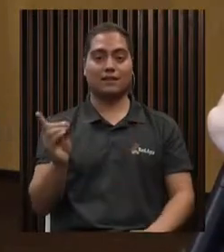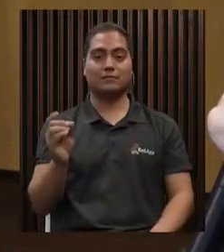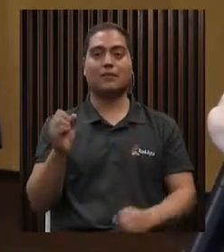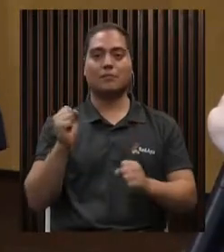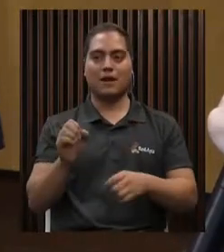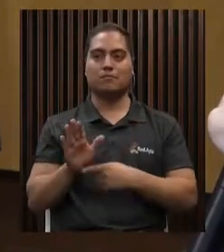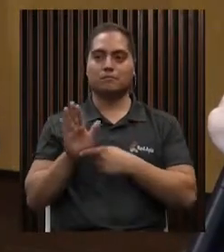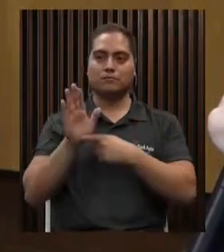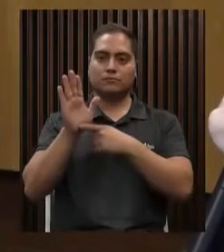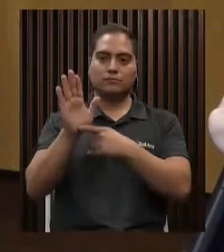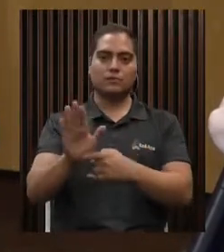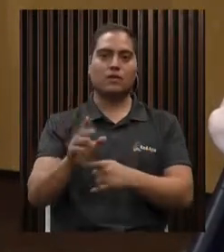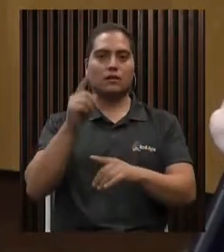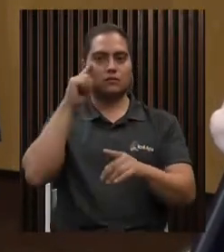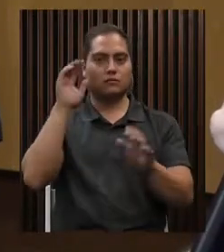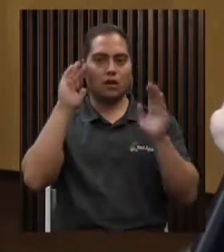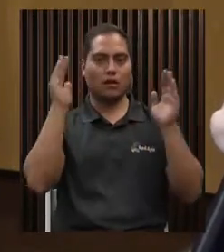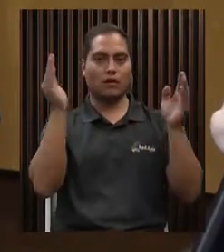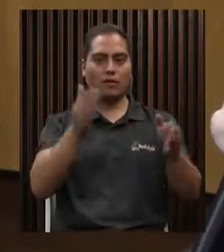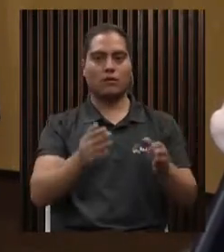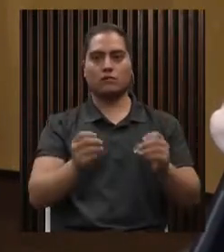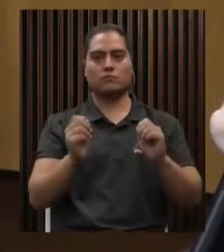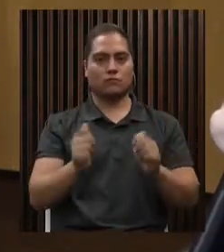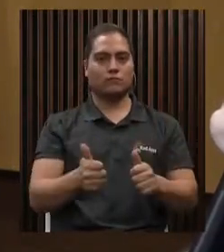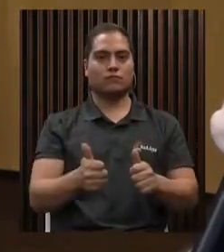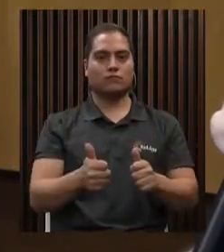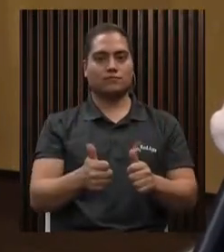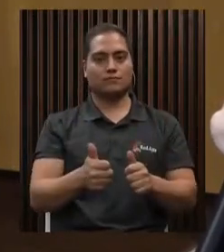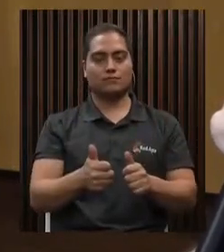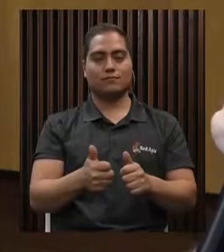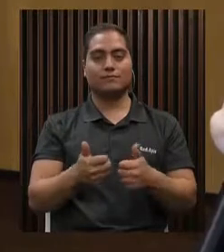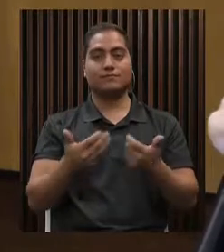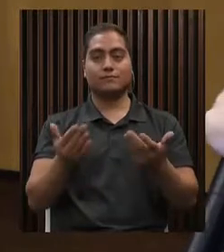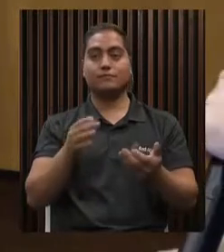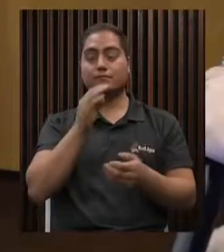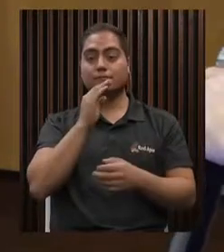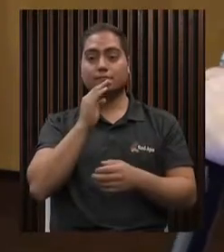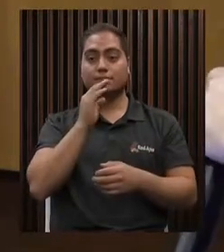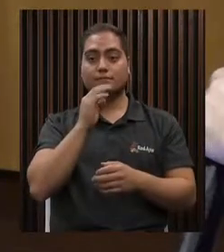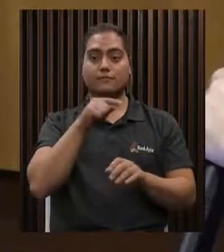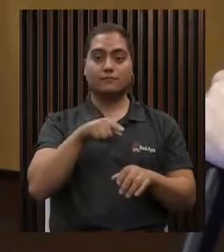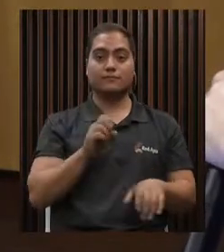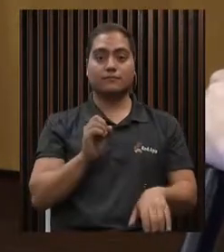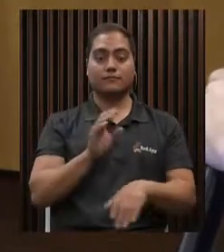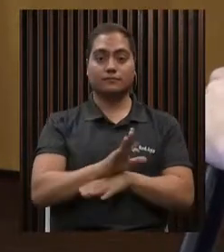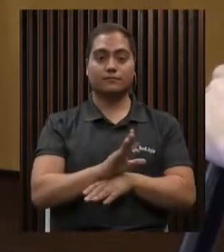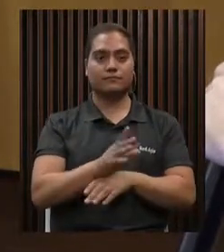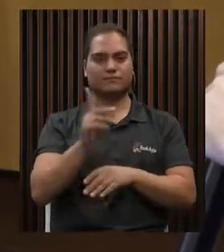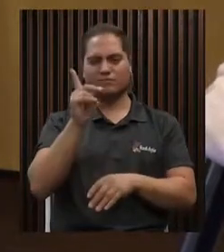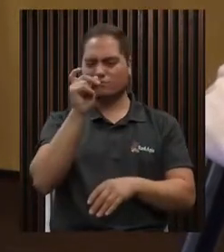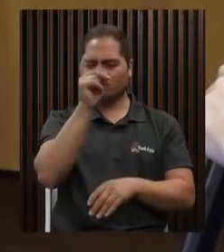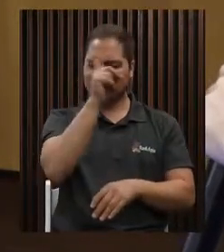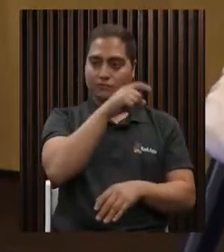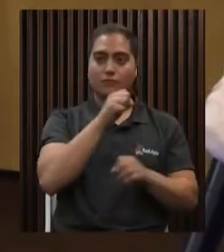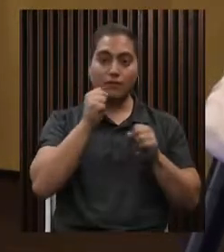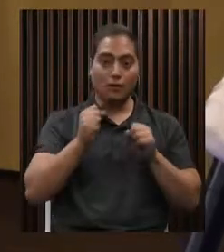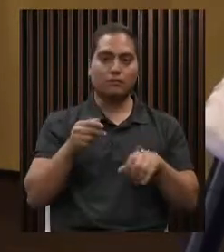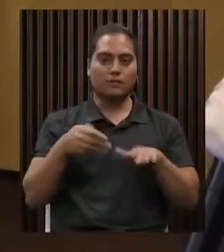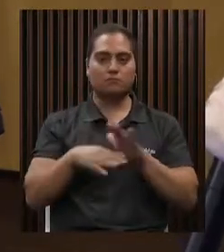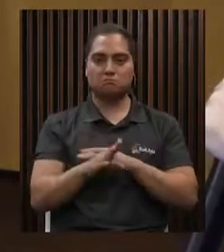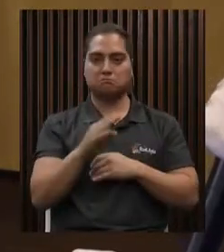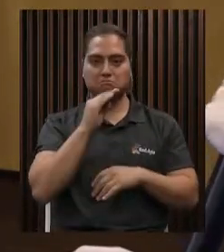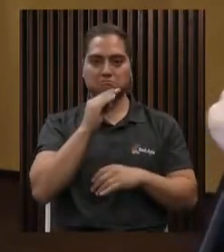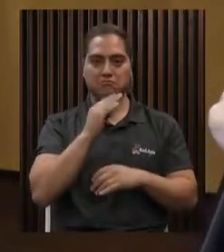con el enfoque correcto, incluso aquella otra obra muy compleja podría ser accesible.